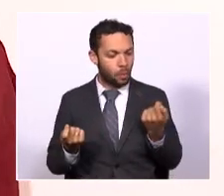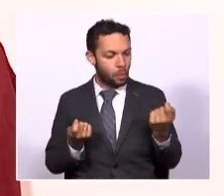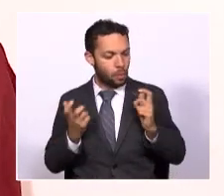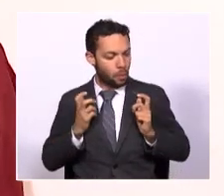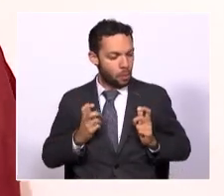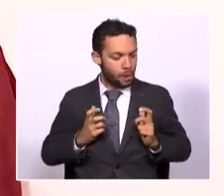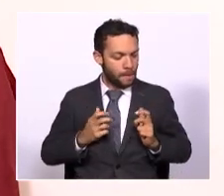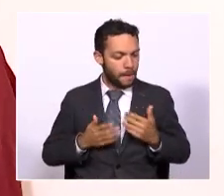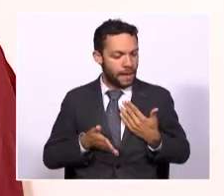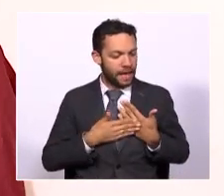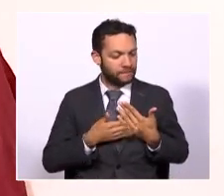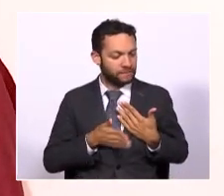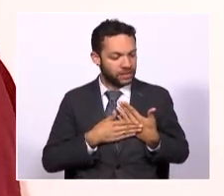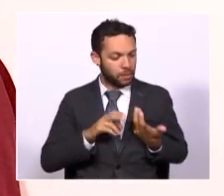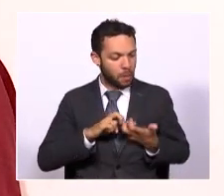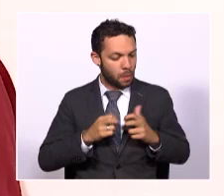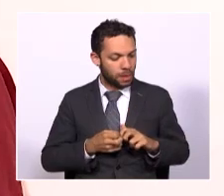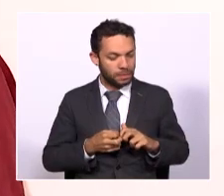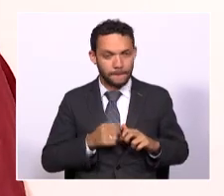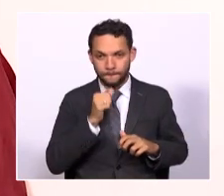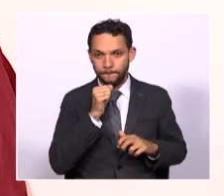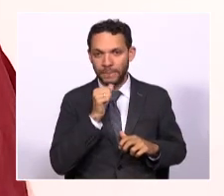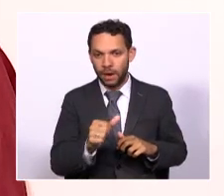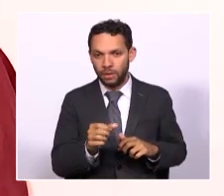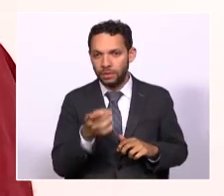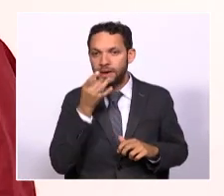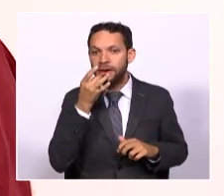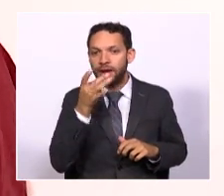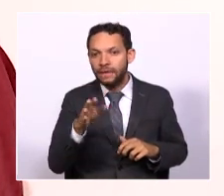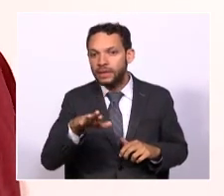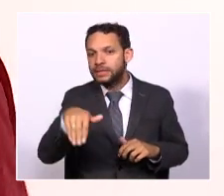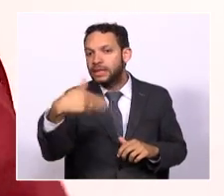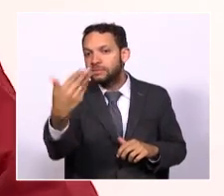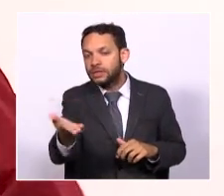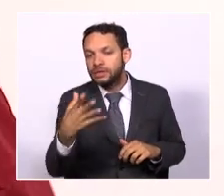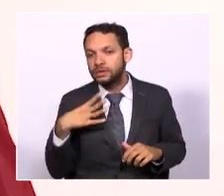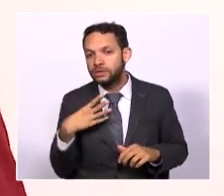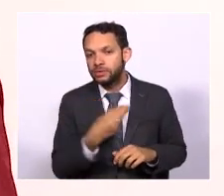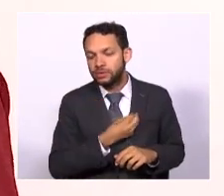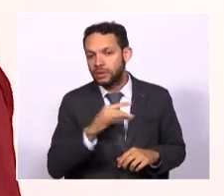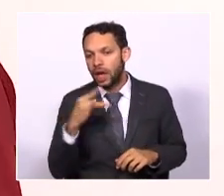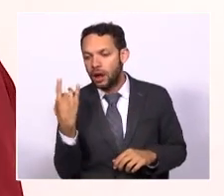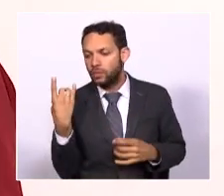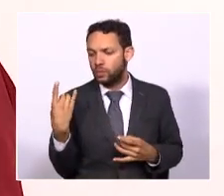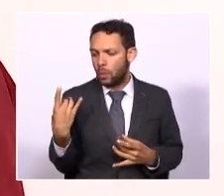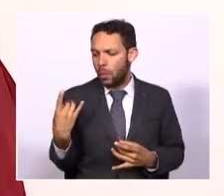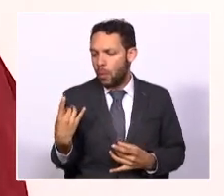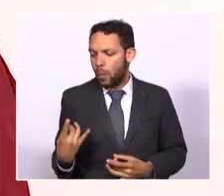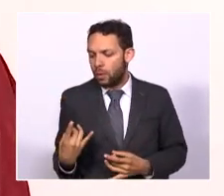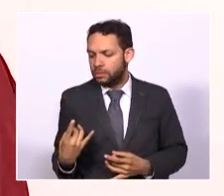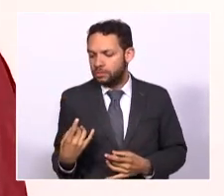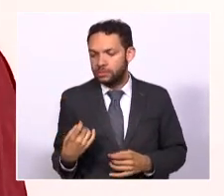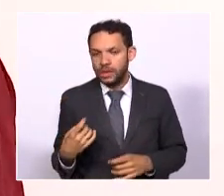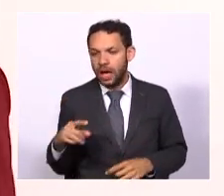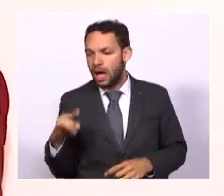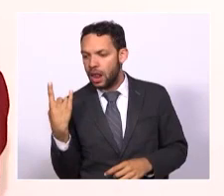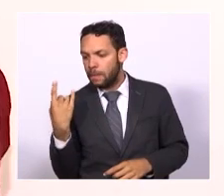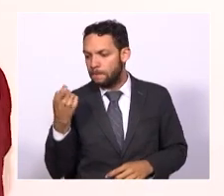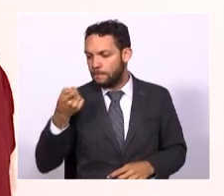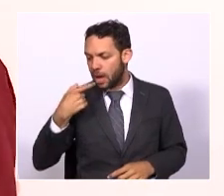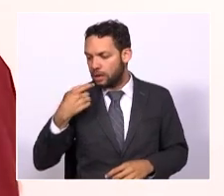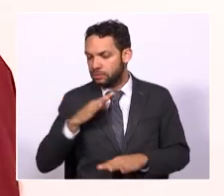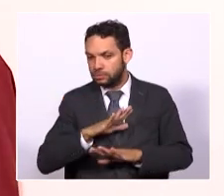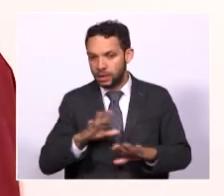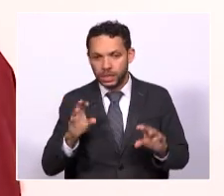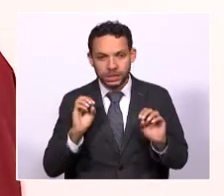para la alarma de una condición que puede ser mucho más delicada. ¿Cuántas veces nos quitamos el dolorcito lumbal con X medicamento para el dolor y